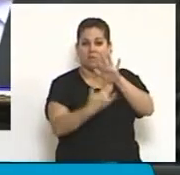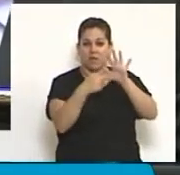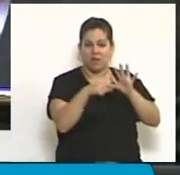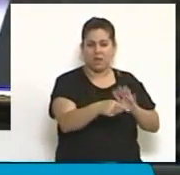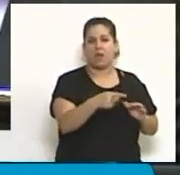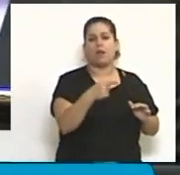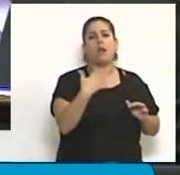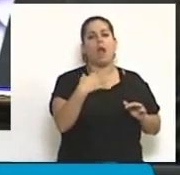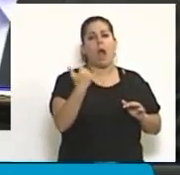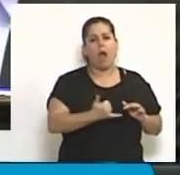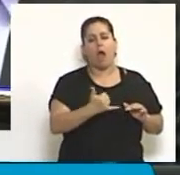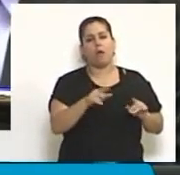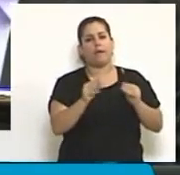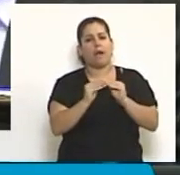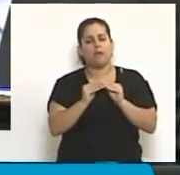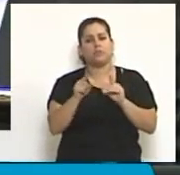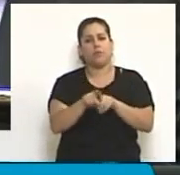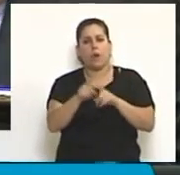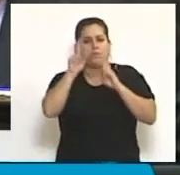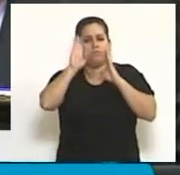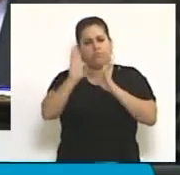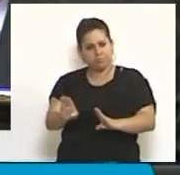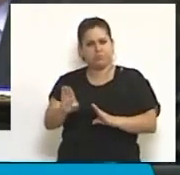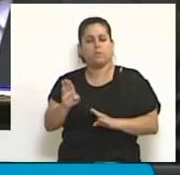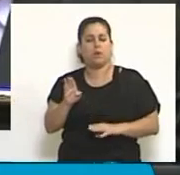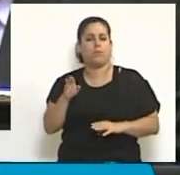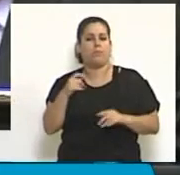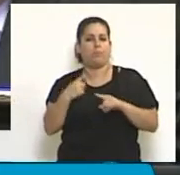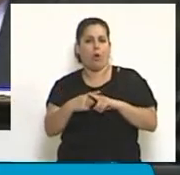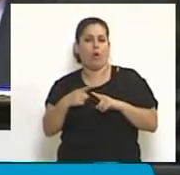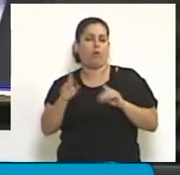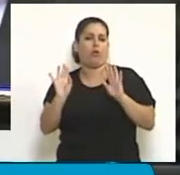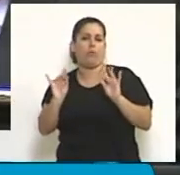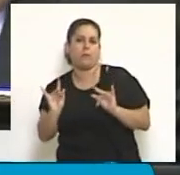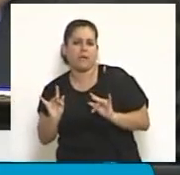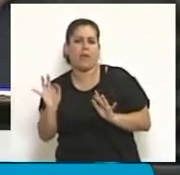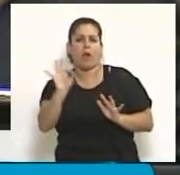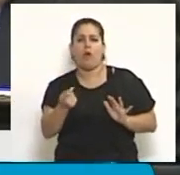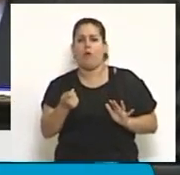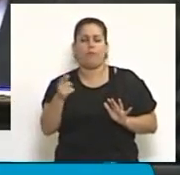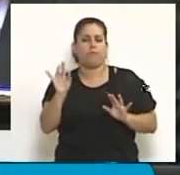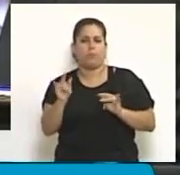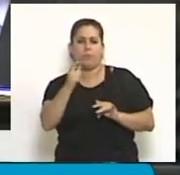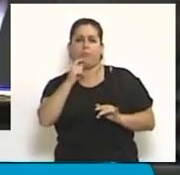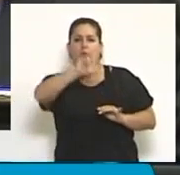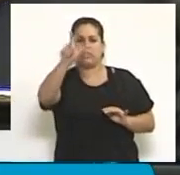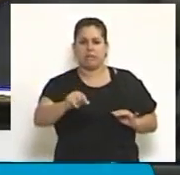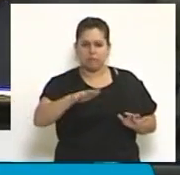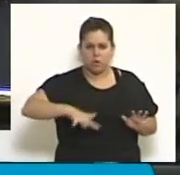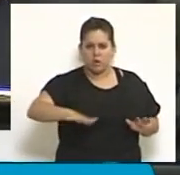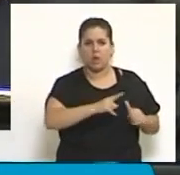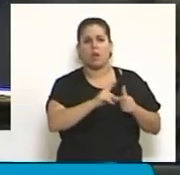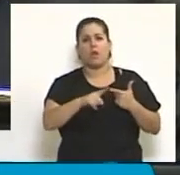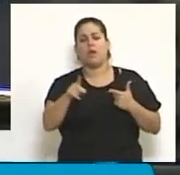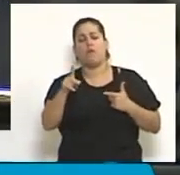especializadas los casos que requieran una actuación centralizada en virtud de la complejidad, extensión territorial, diversidad